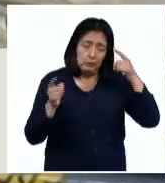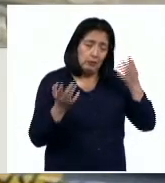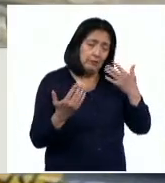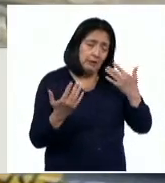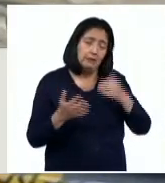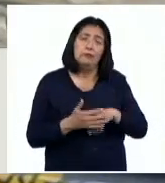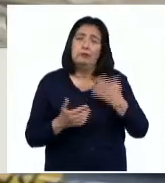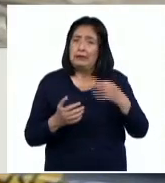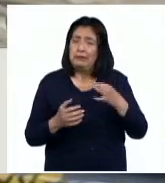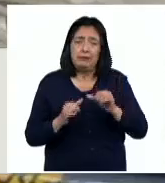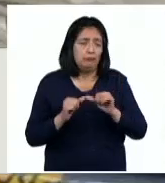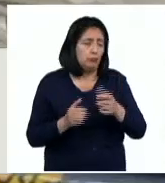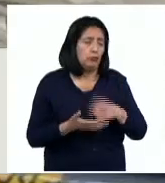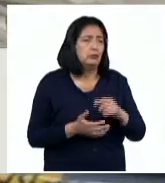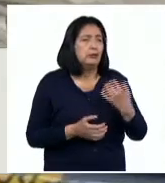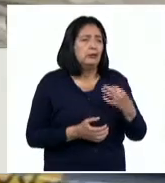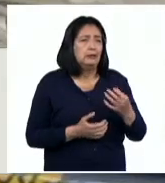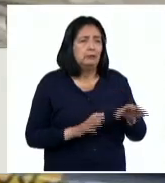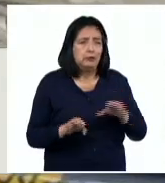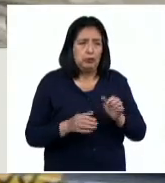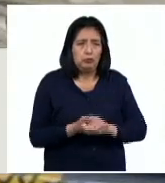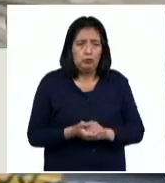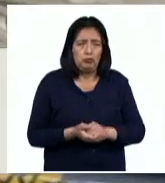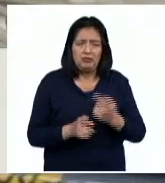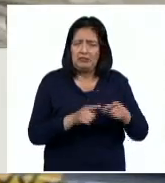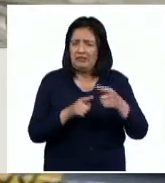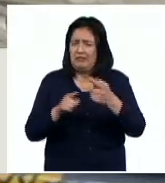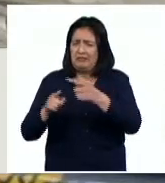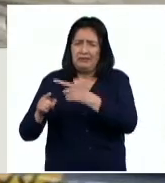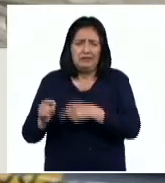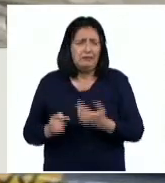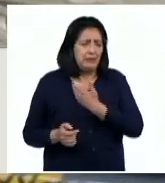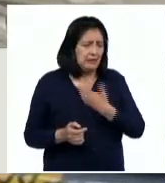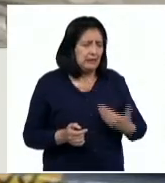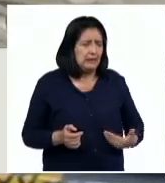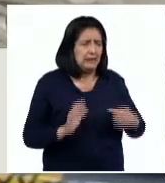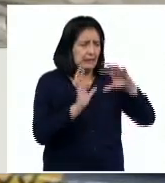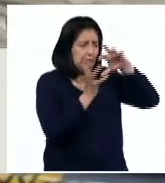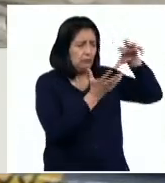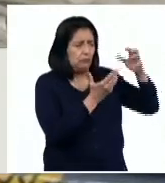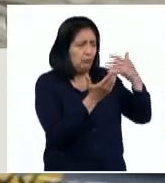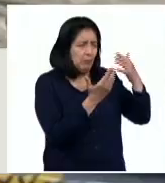permanentes que hemos llevado a cabo con diferentes presidentes del mundo,